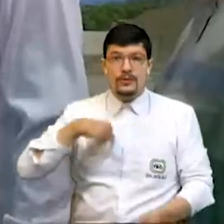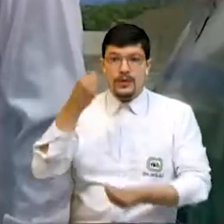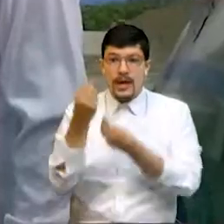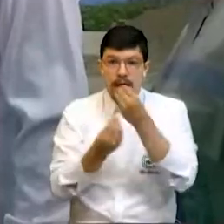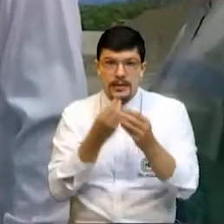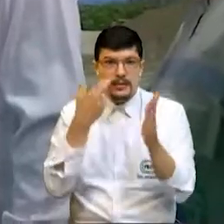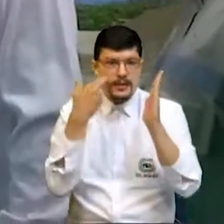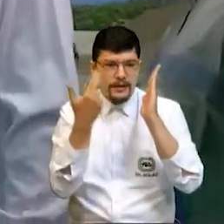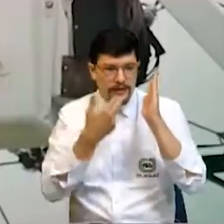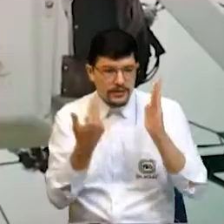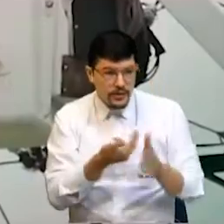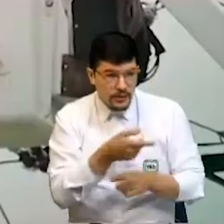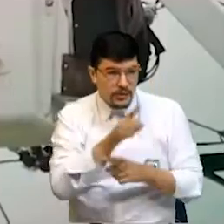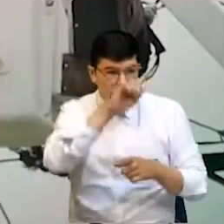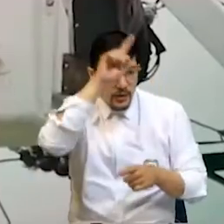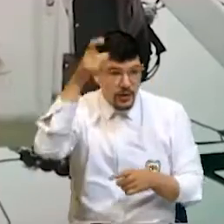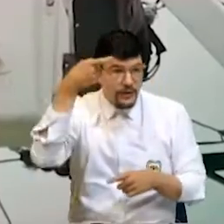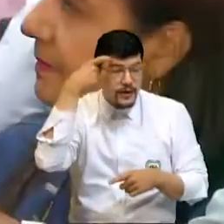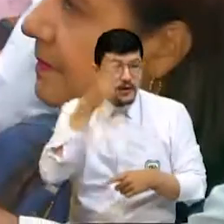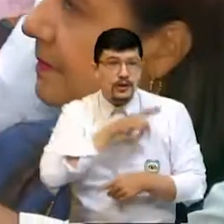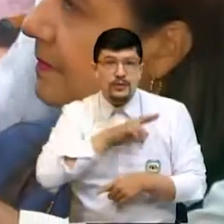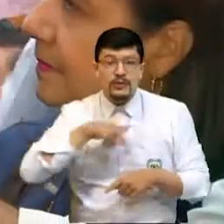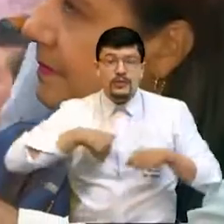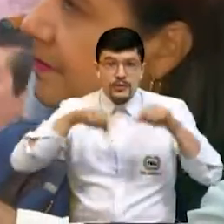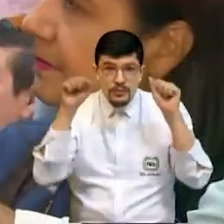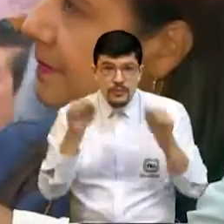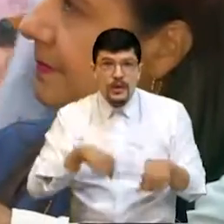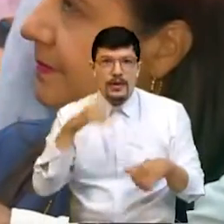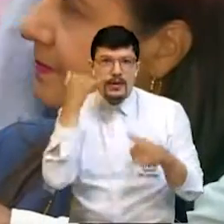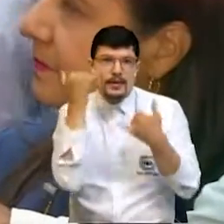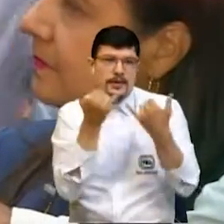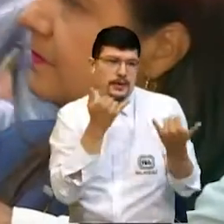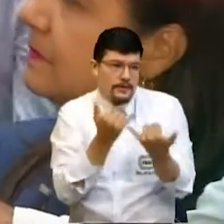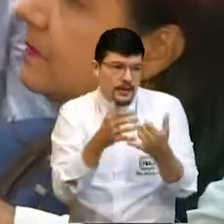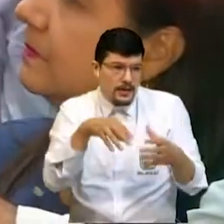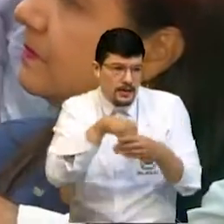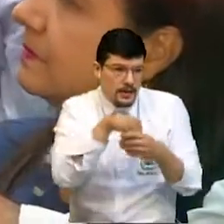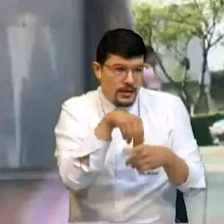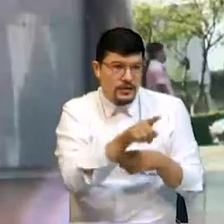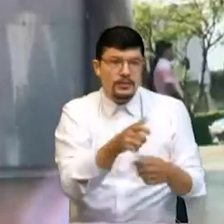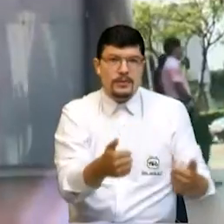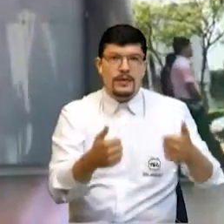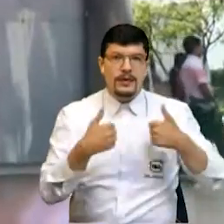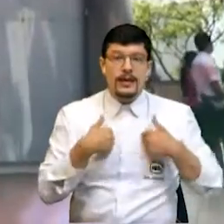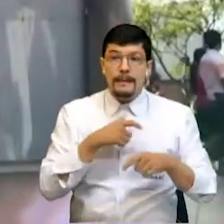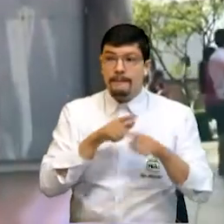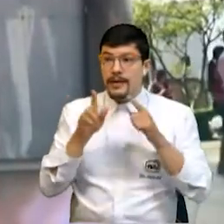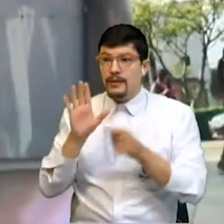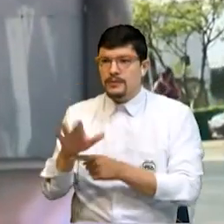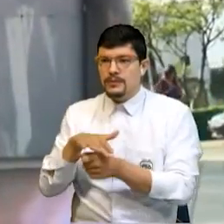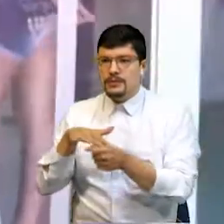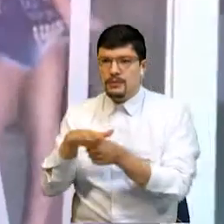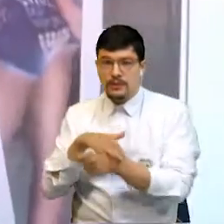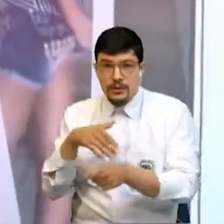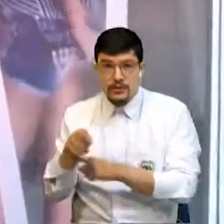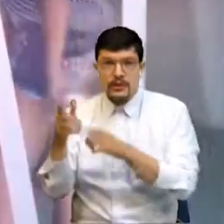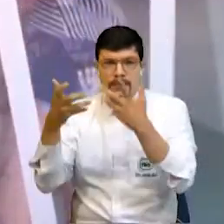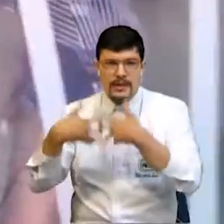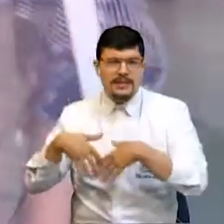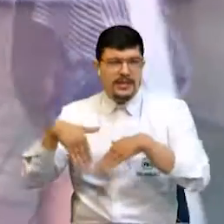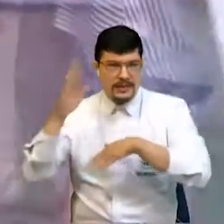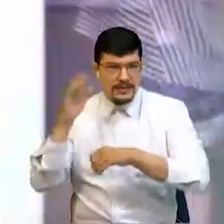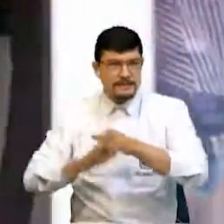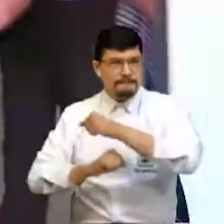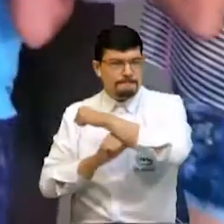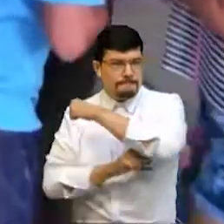gobierno para identificar si podemos hacer parte de los beneficiarios. Pese a esto, esta empresa, una de las más sólidas